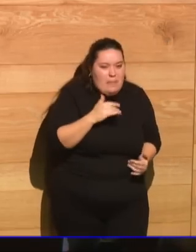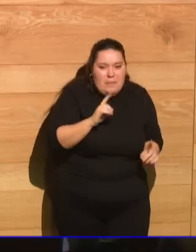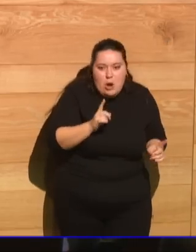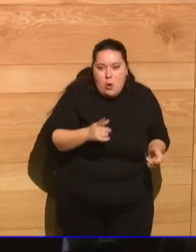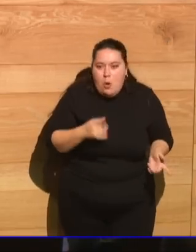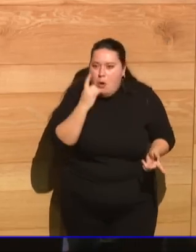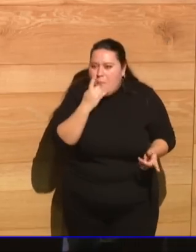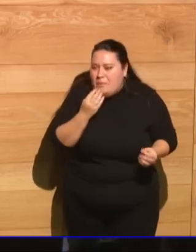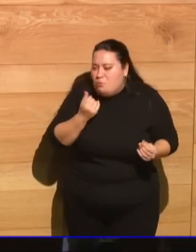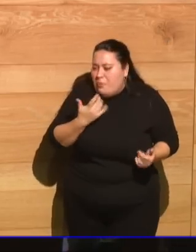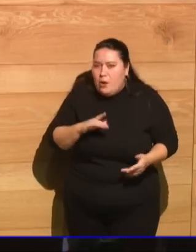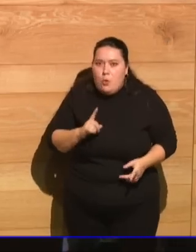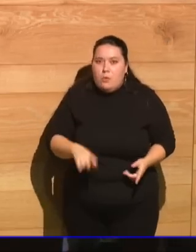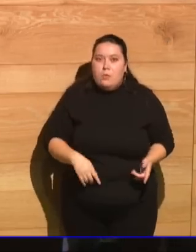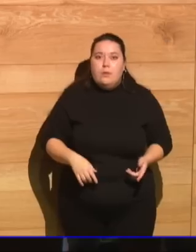no.